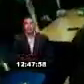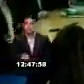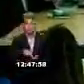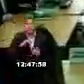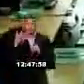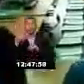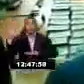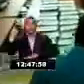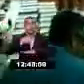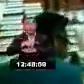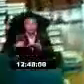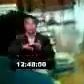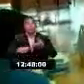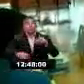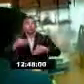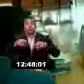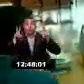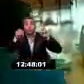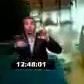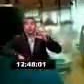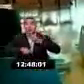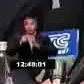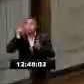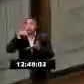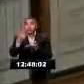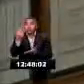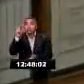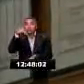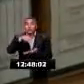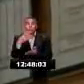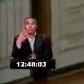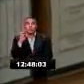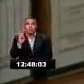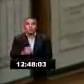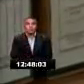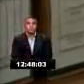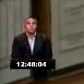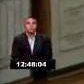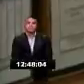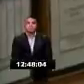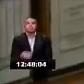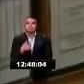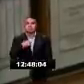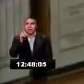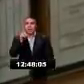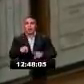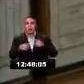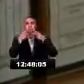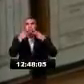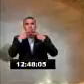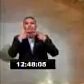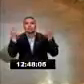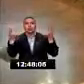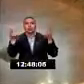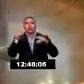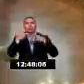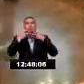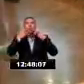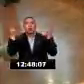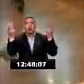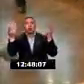quinto día de audiencia de juicio en el caso soborno en 2012 2010 y 16 se han dado algunas declaraciones 9